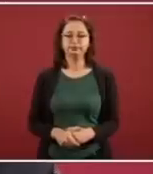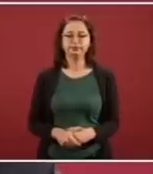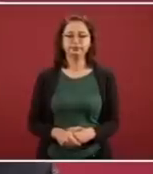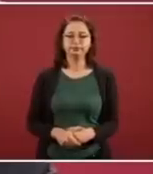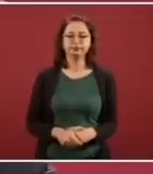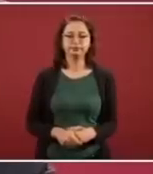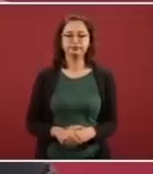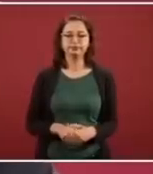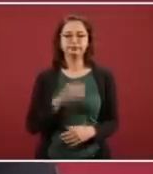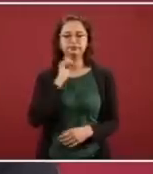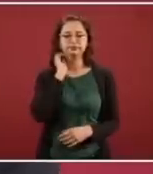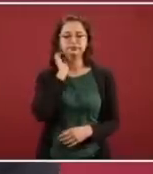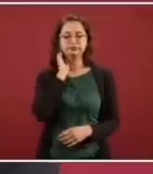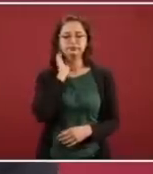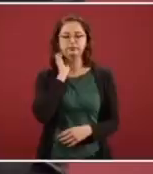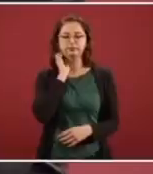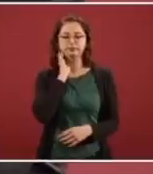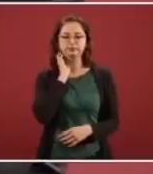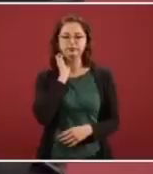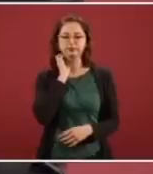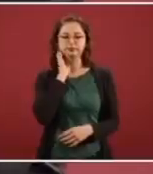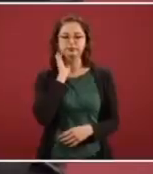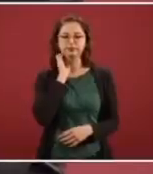Le ofreció